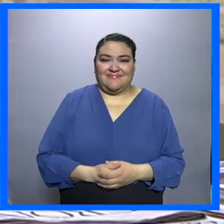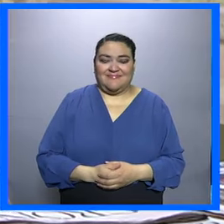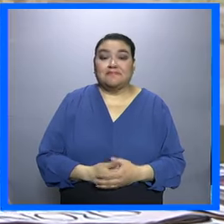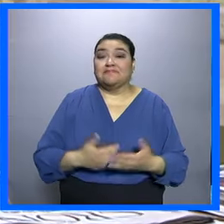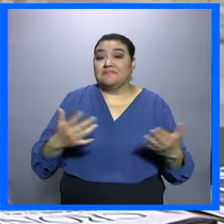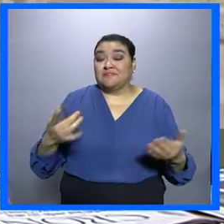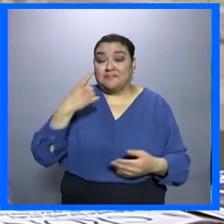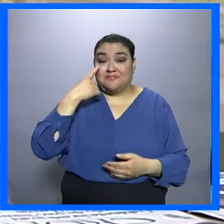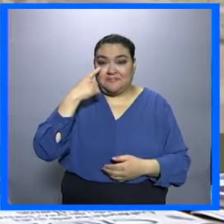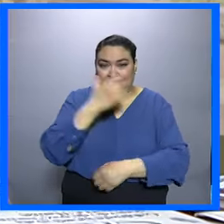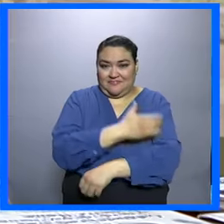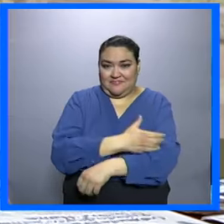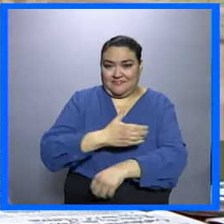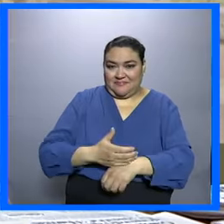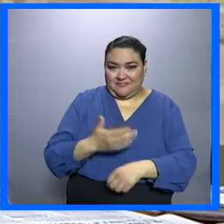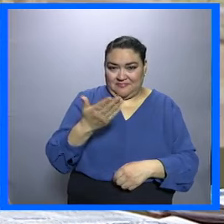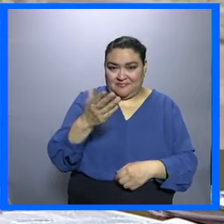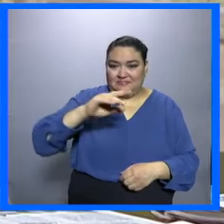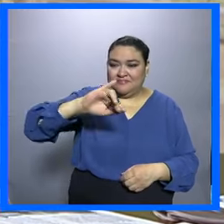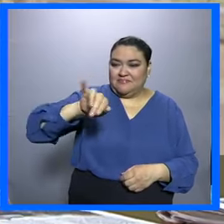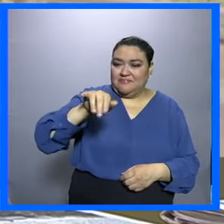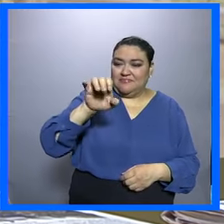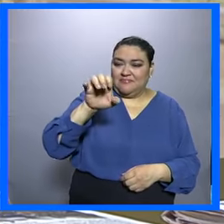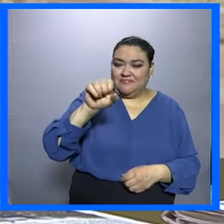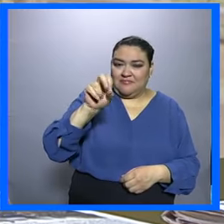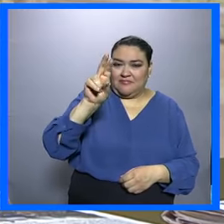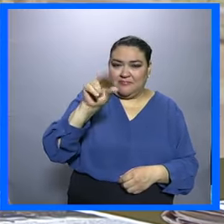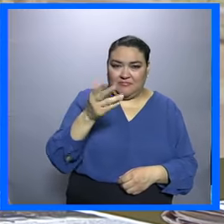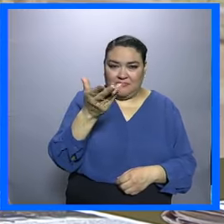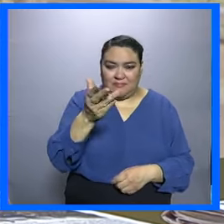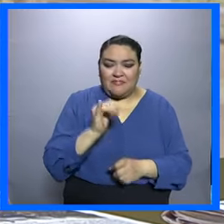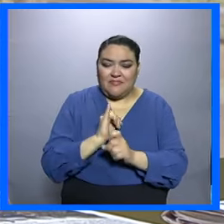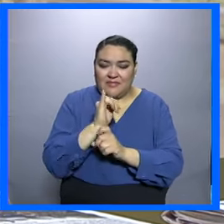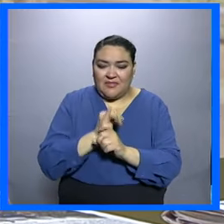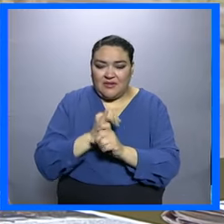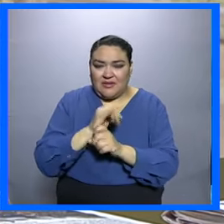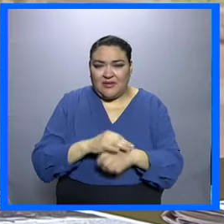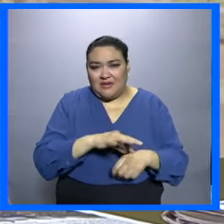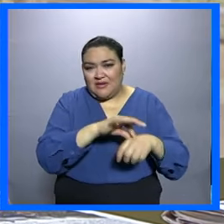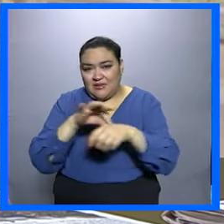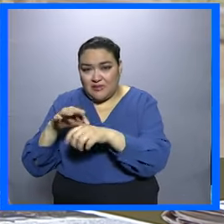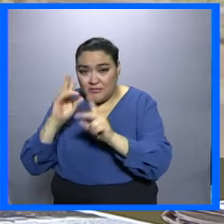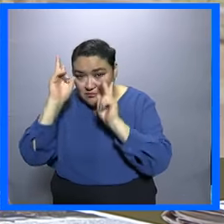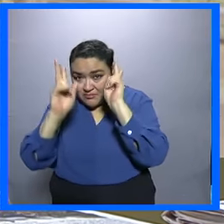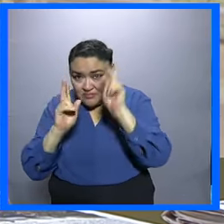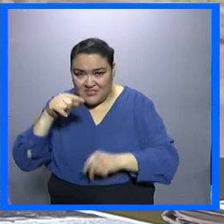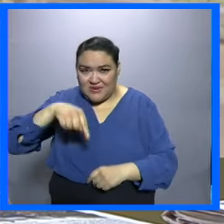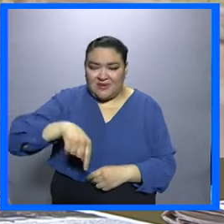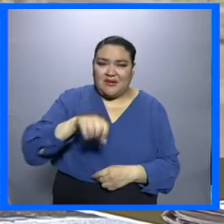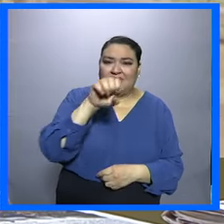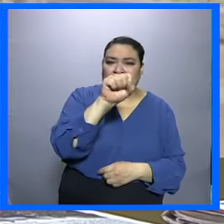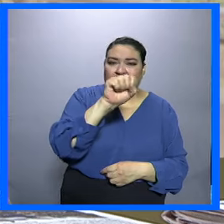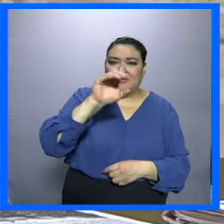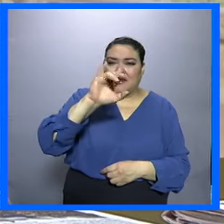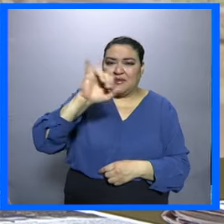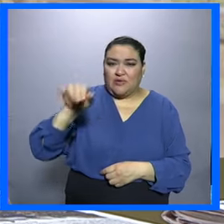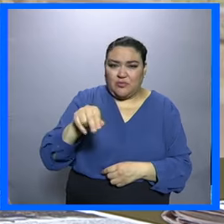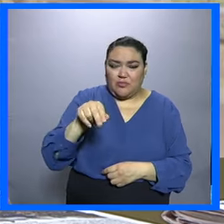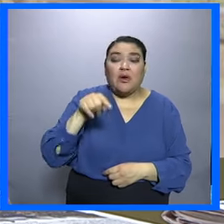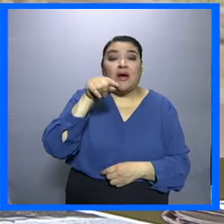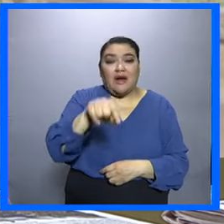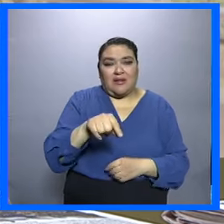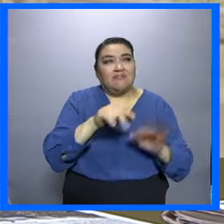Y ahora mi compañero Jesús Daza nos presenta información sobre las visitas guiadas que organiza la Suprema Corte por su área